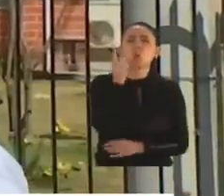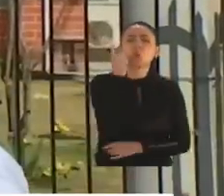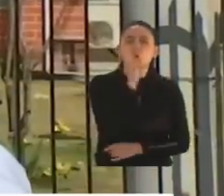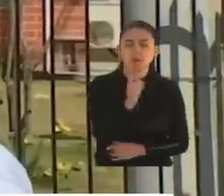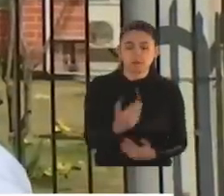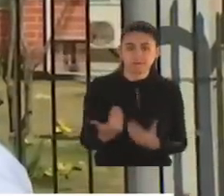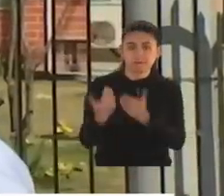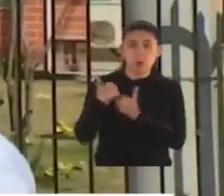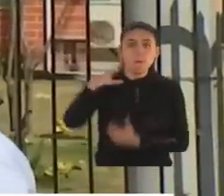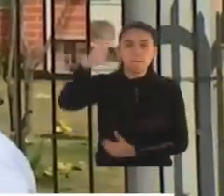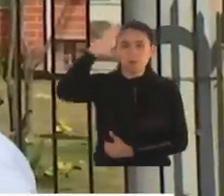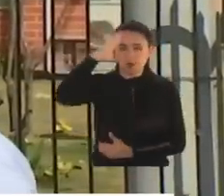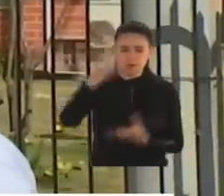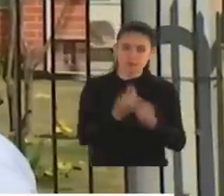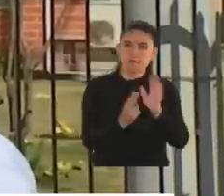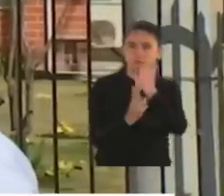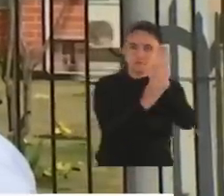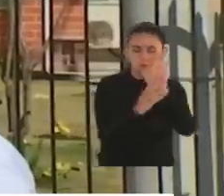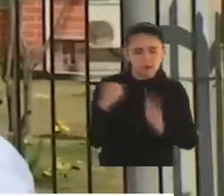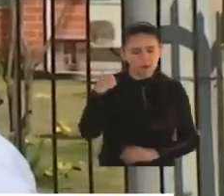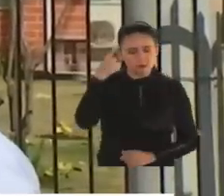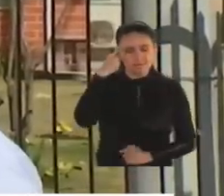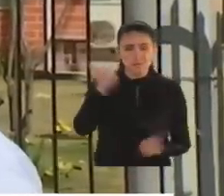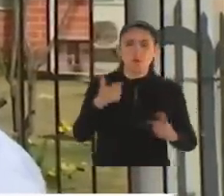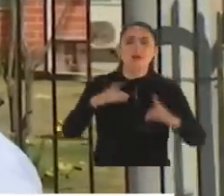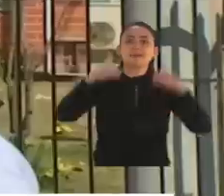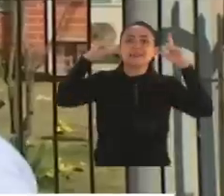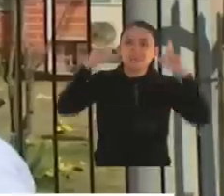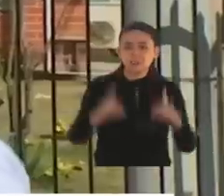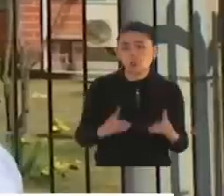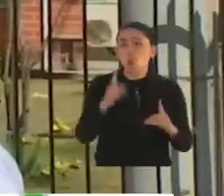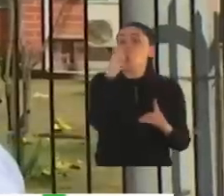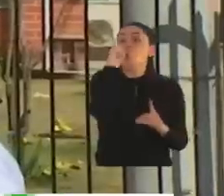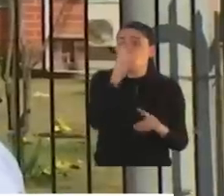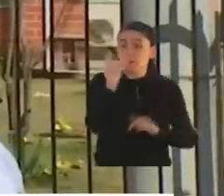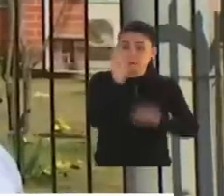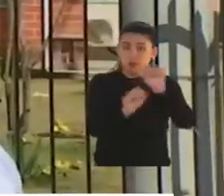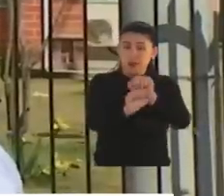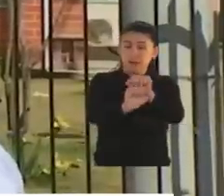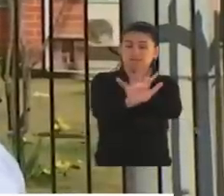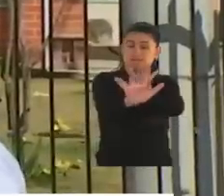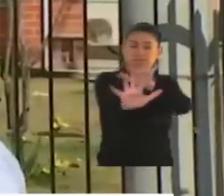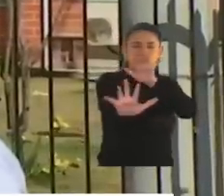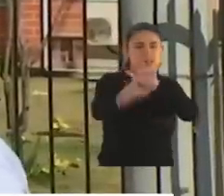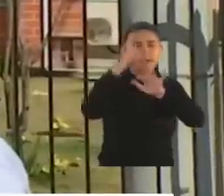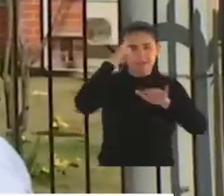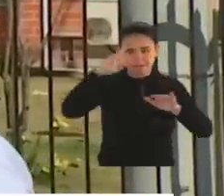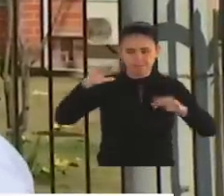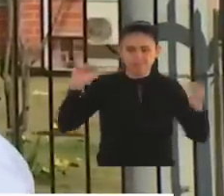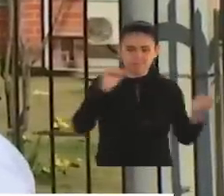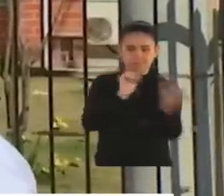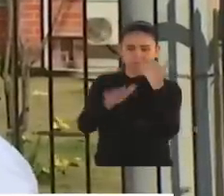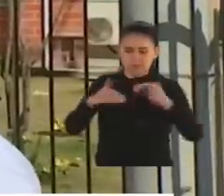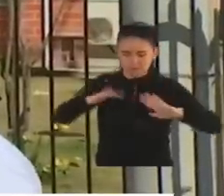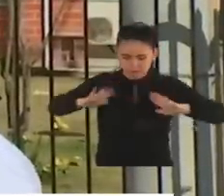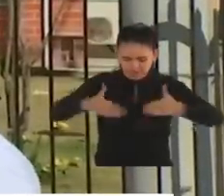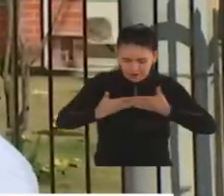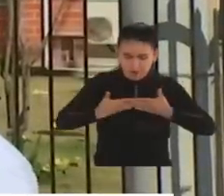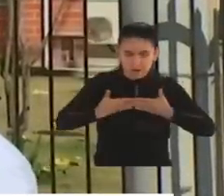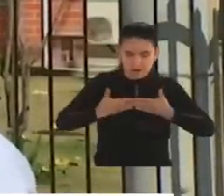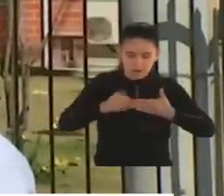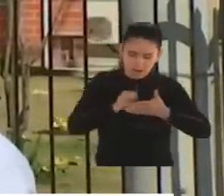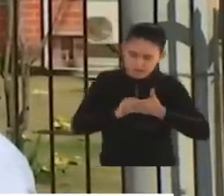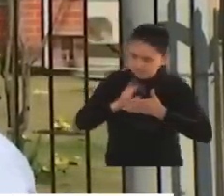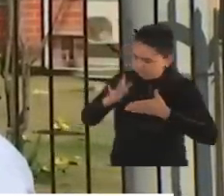Policía decidieron cerrar por temas de aforo al público y pues quedando una gran multitud de personas